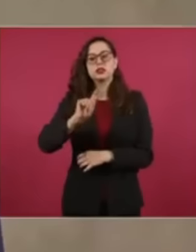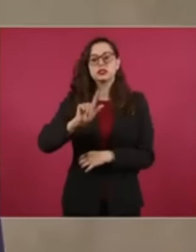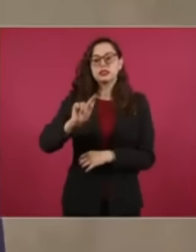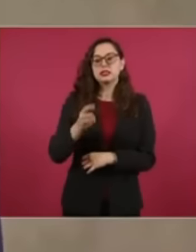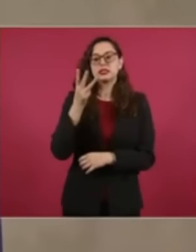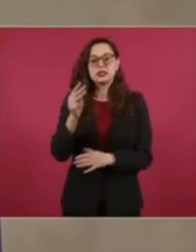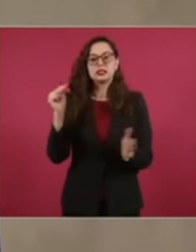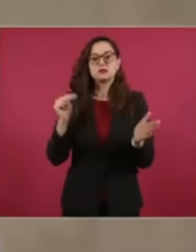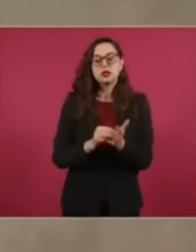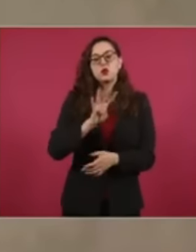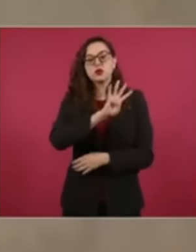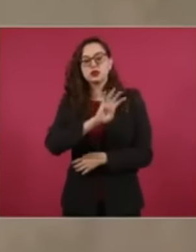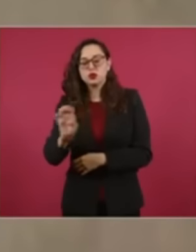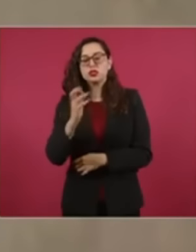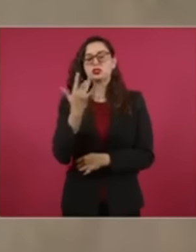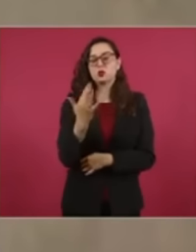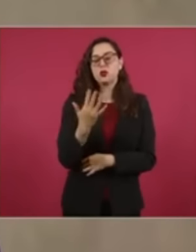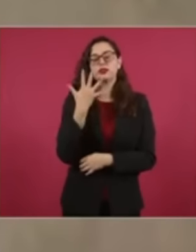2.973.455